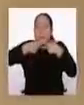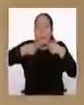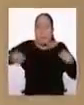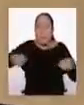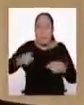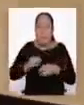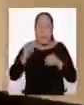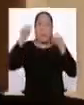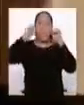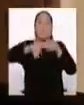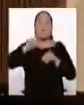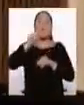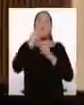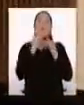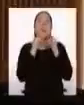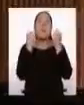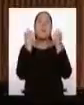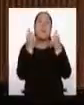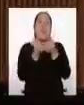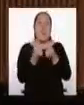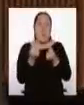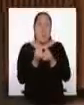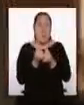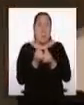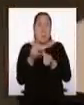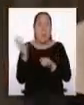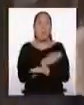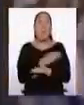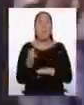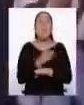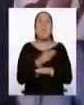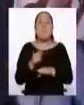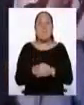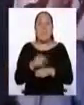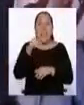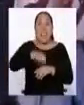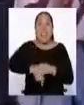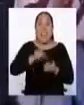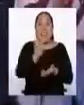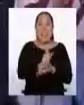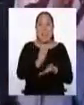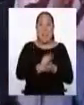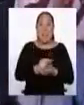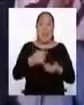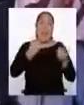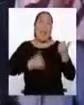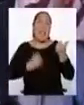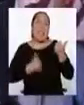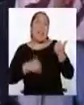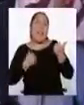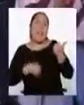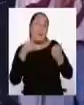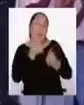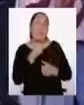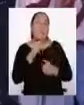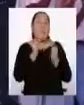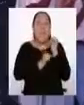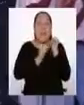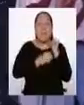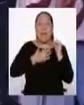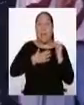nuestro primer grupo folclórico en el colegio acá en Lima. Ese de la guitarra es mi hermano, y esa piltrafa que está tocando el charango soy